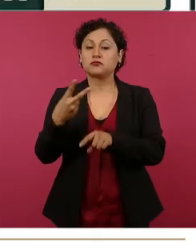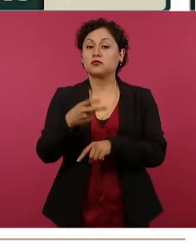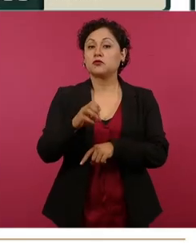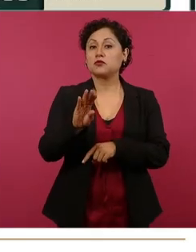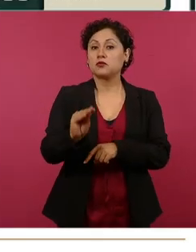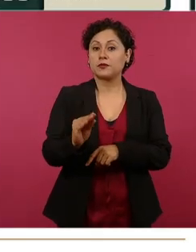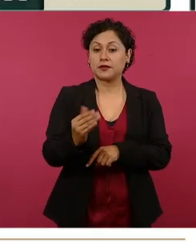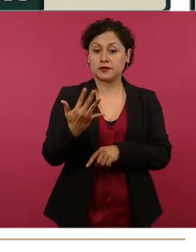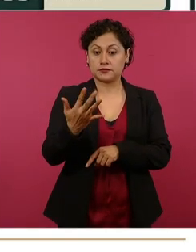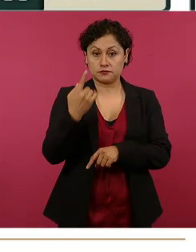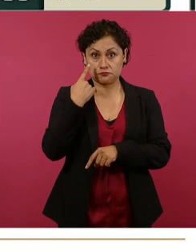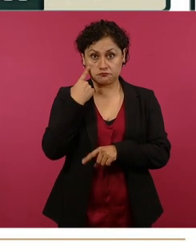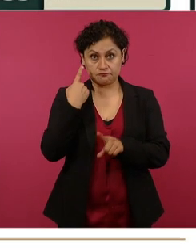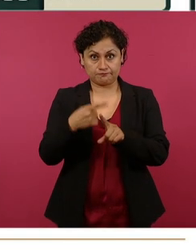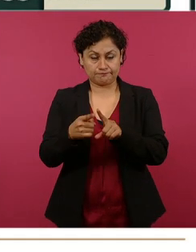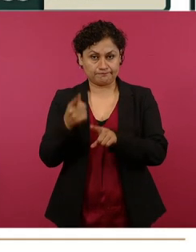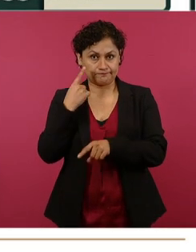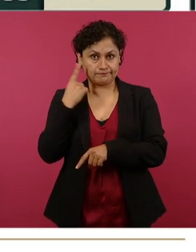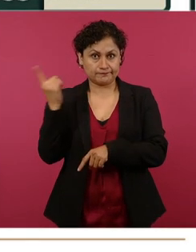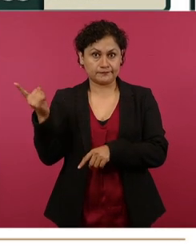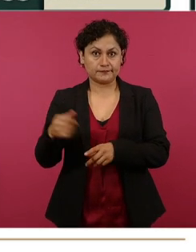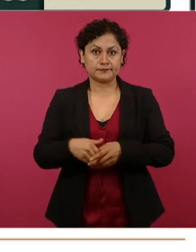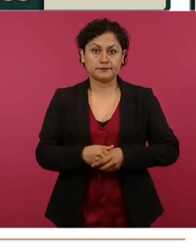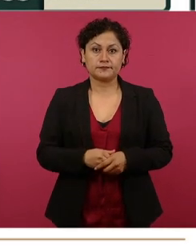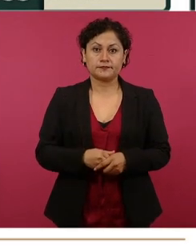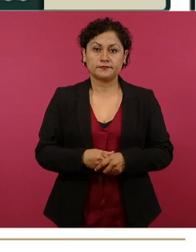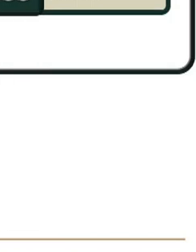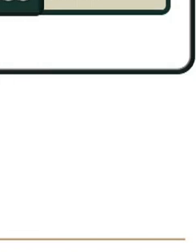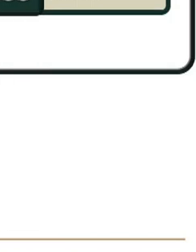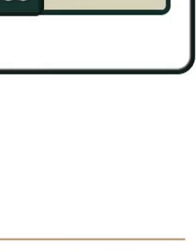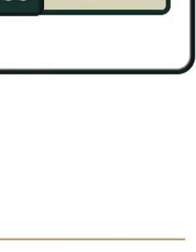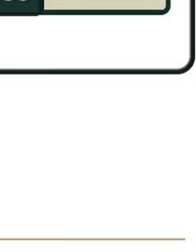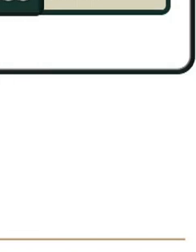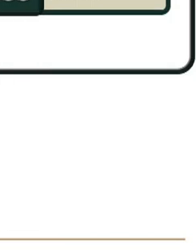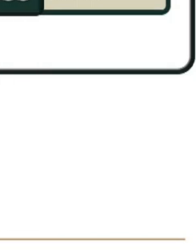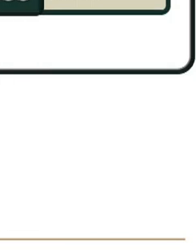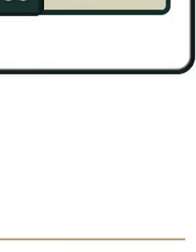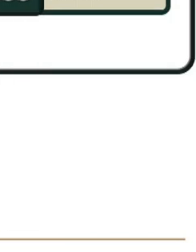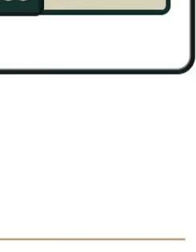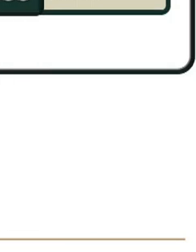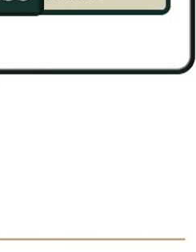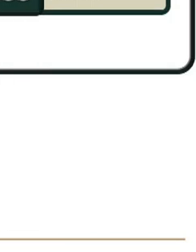fuego aseguradas en el periodo, y en la administración llevamos